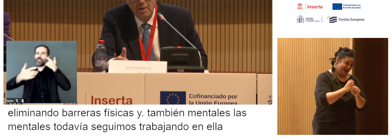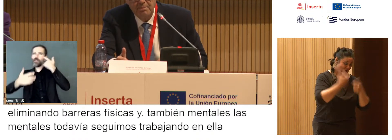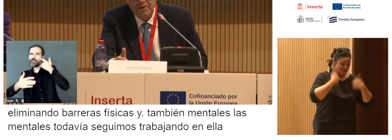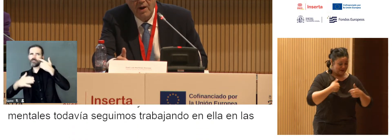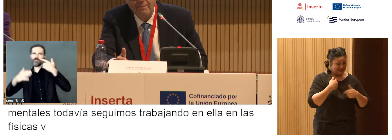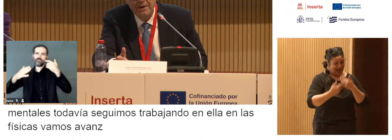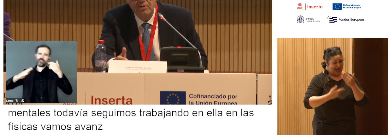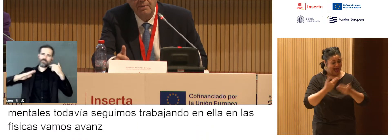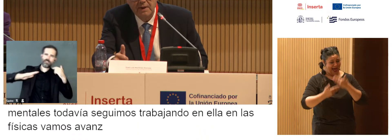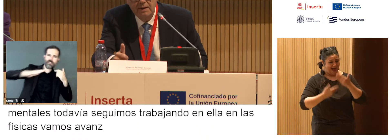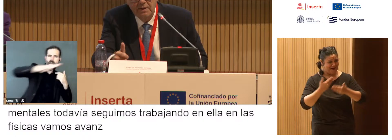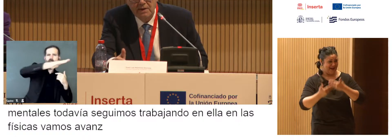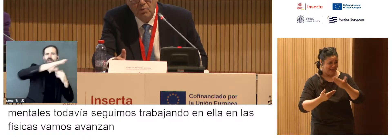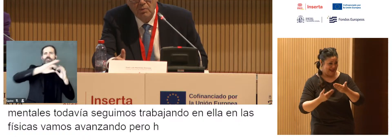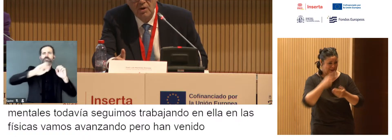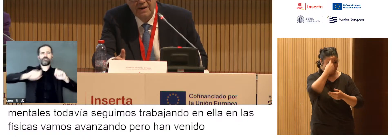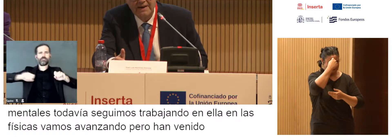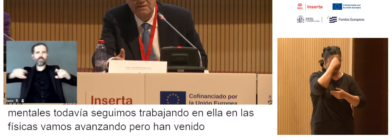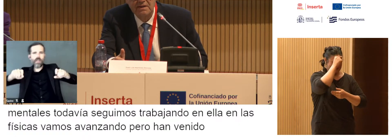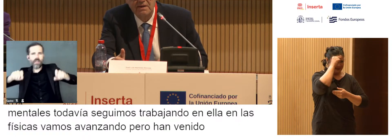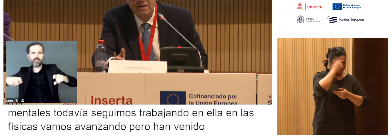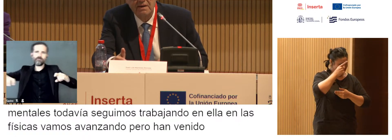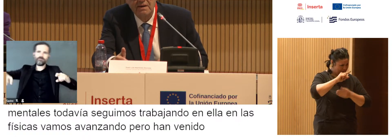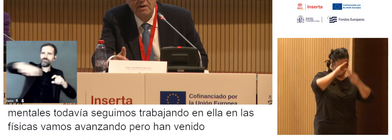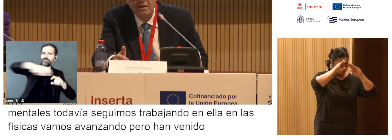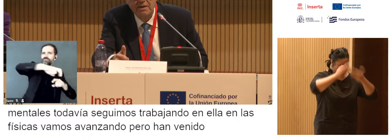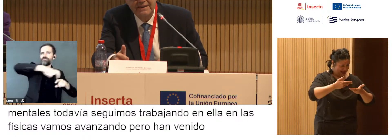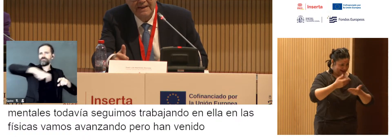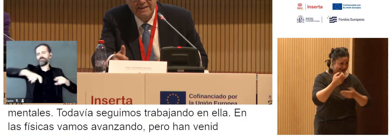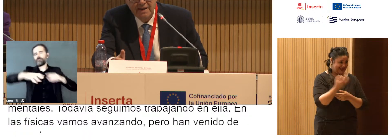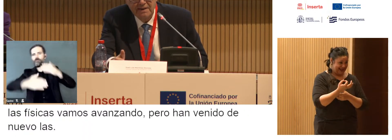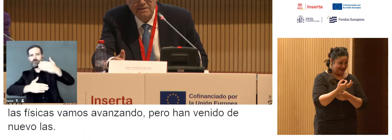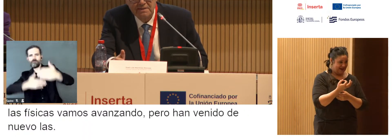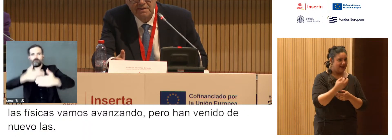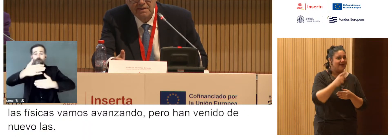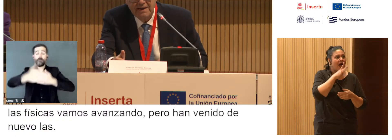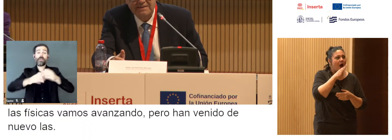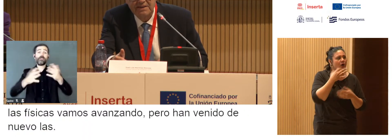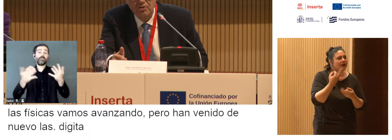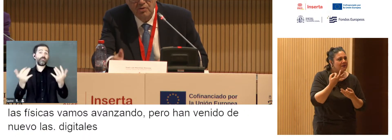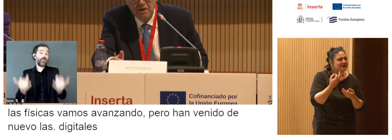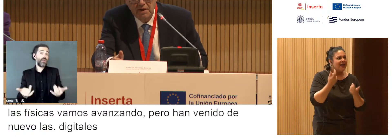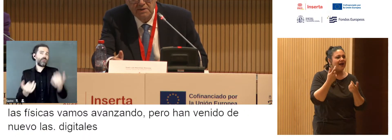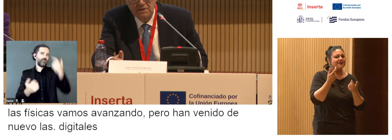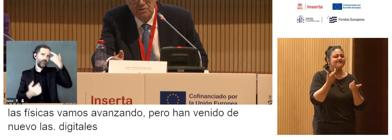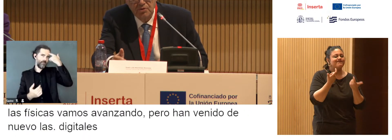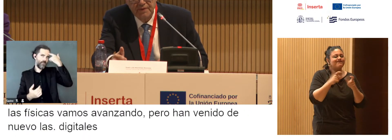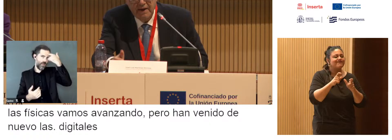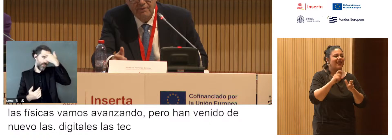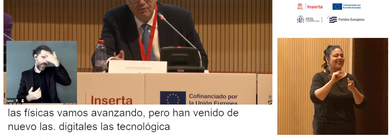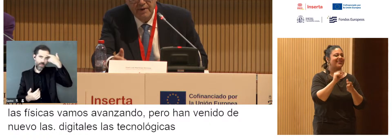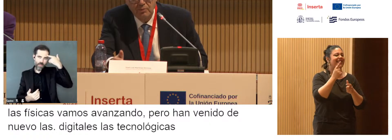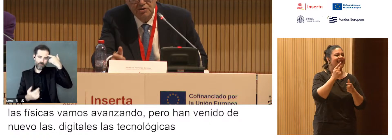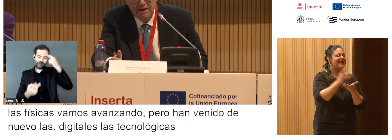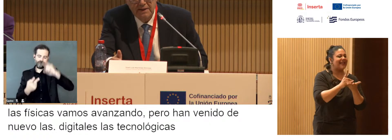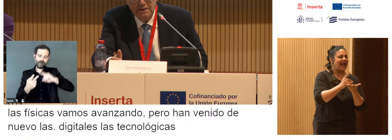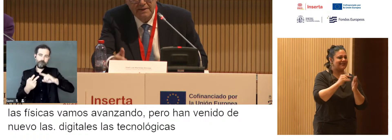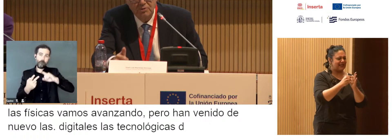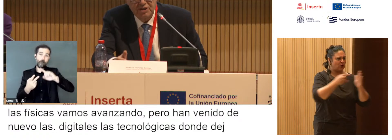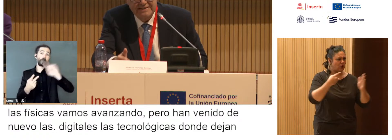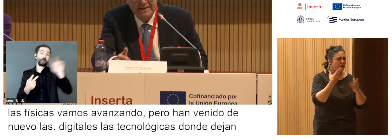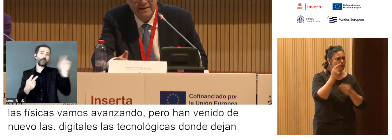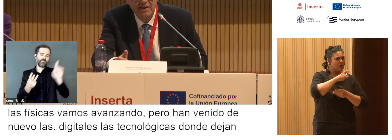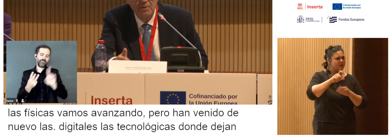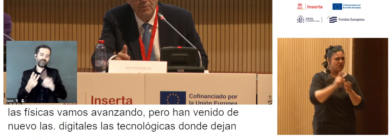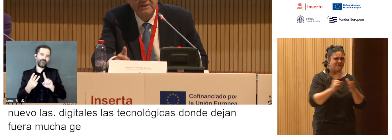avanzando. Pero han venido de nuevo las digitales, las tecnológicas, donde dejan fuera mucha gente y